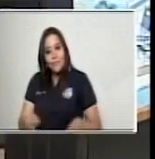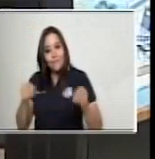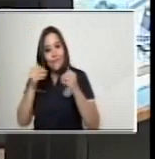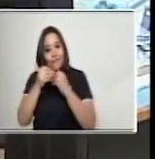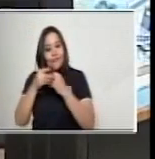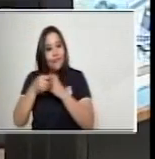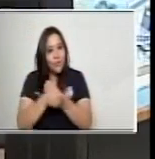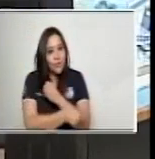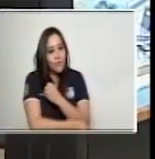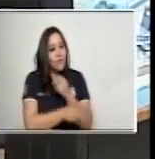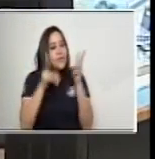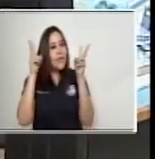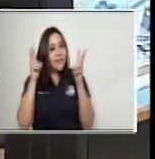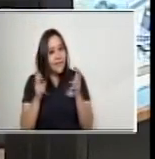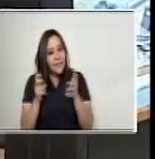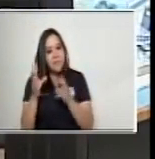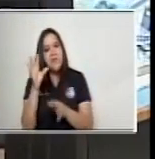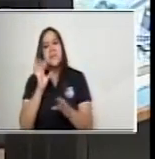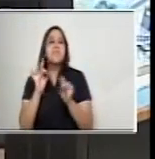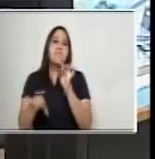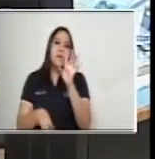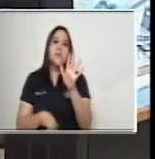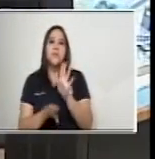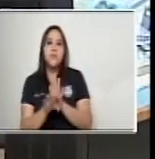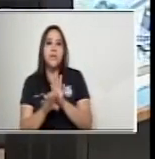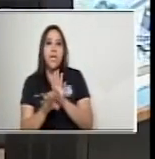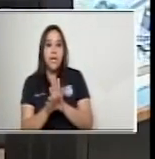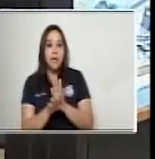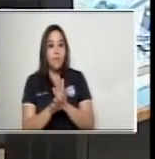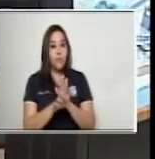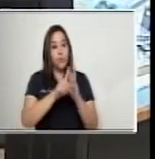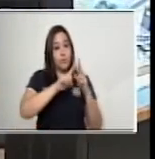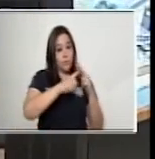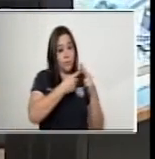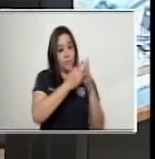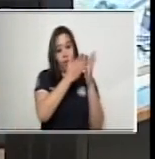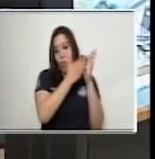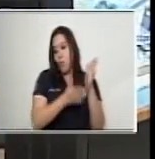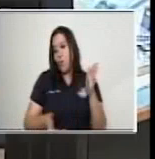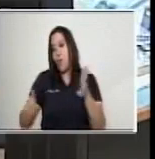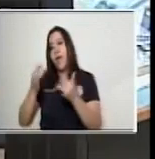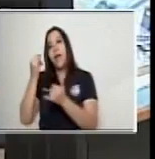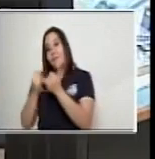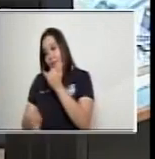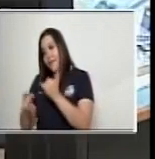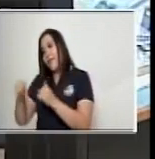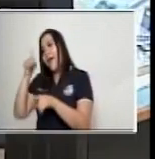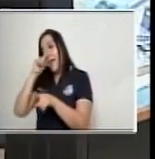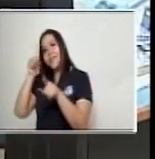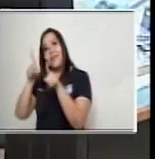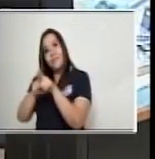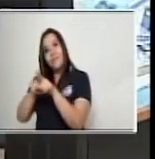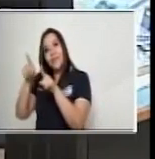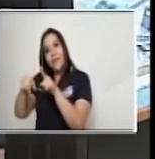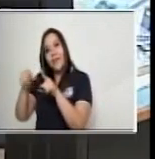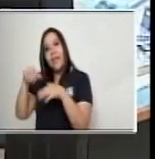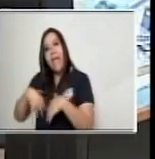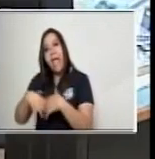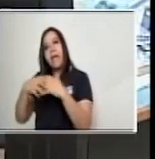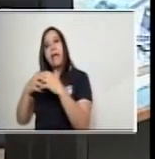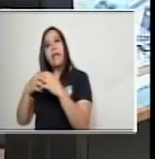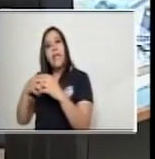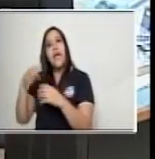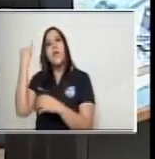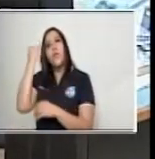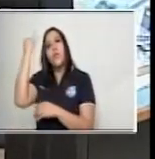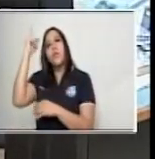algunos ejemplos. Y en la conclusión también podemos incluir alguna idea principal que nos haga cerrar